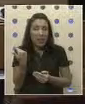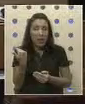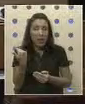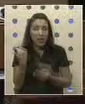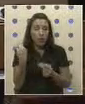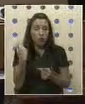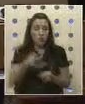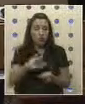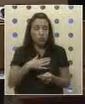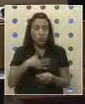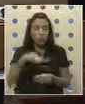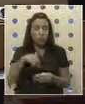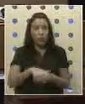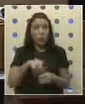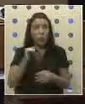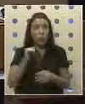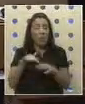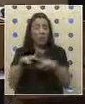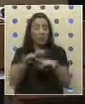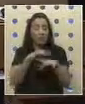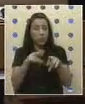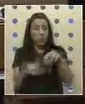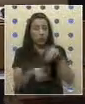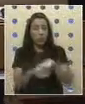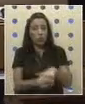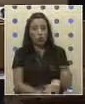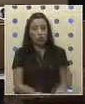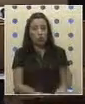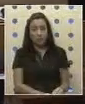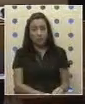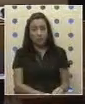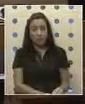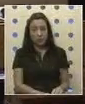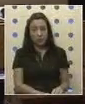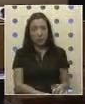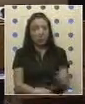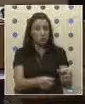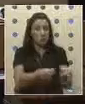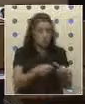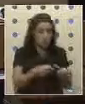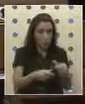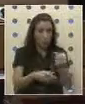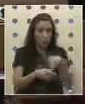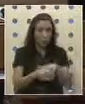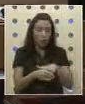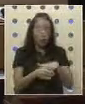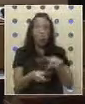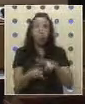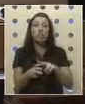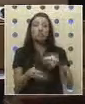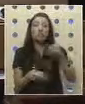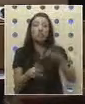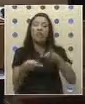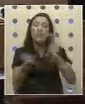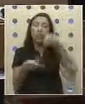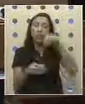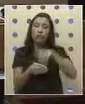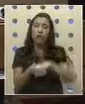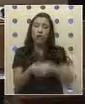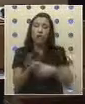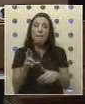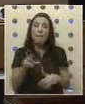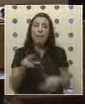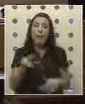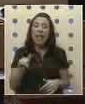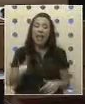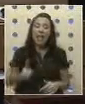su voto, o que pudiera inferirse su voto. Tomó un voto y ejerció el derecho a sufragio en una primaria voluntaria para